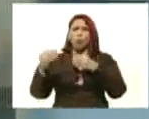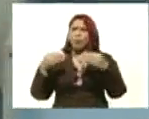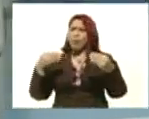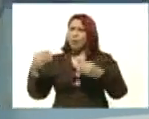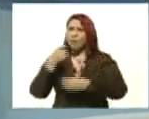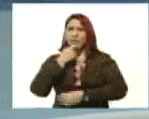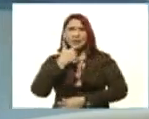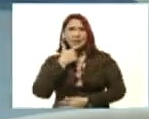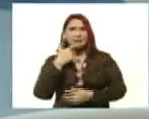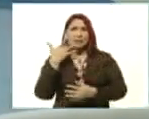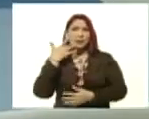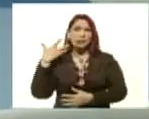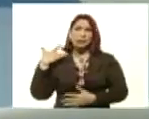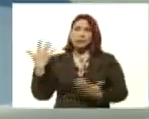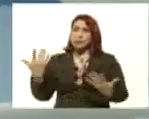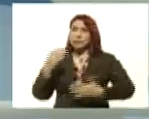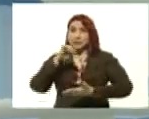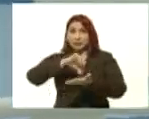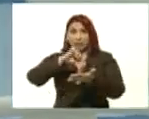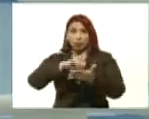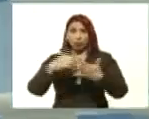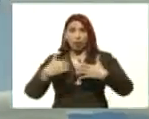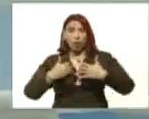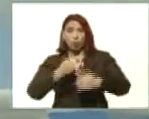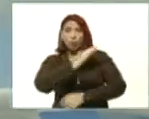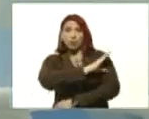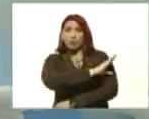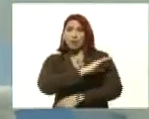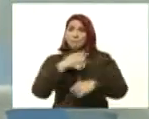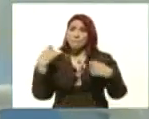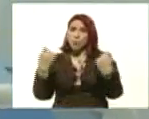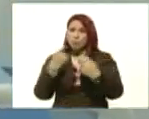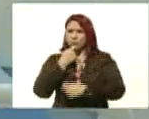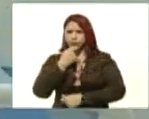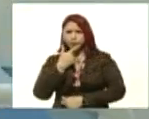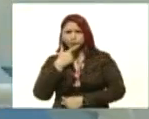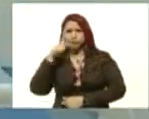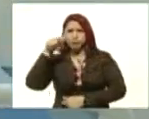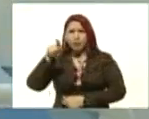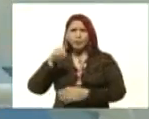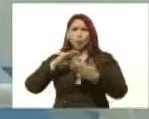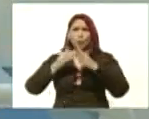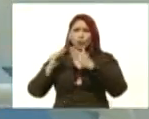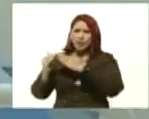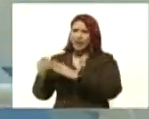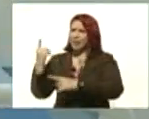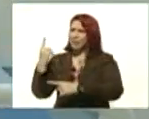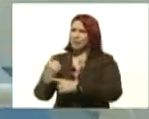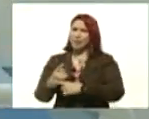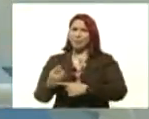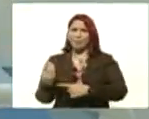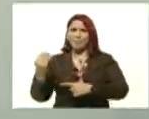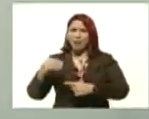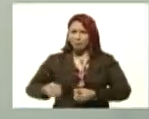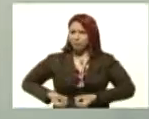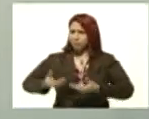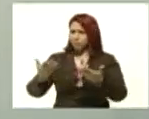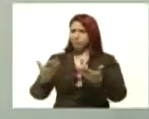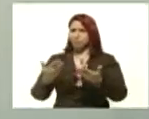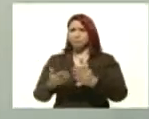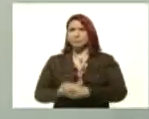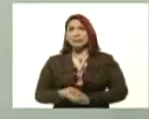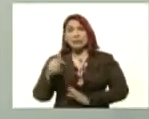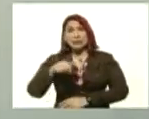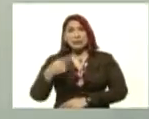belleza de centro de salud, de clínica popular para esta comunidad, una comunidad que se merece esto y más. Aquí,